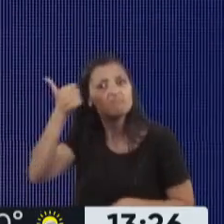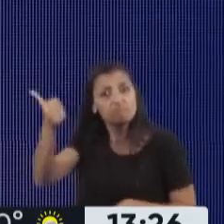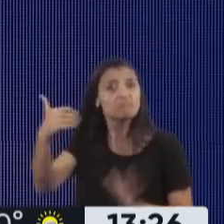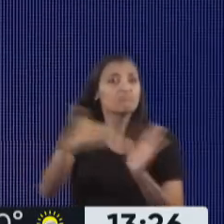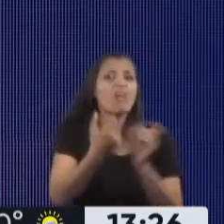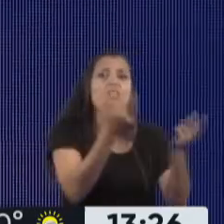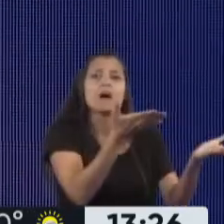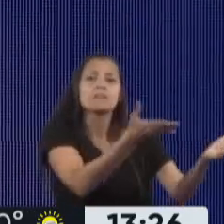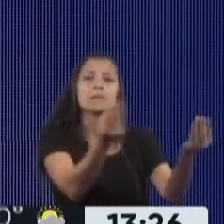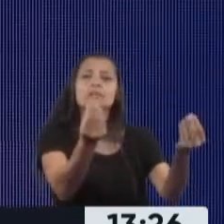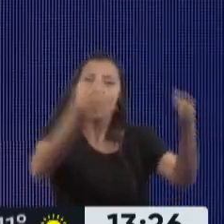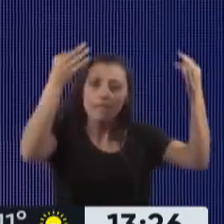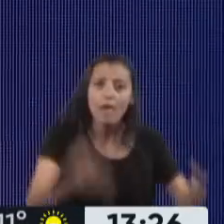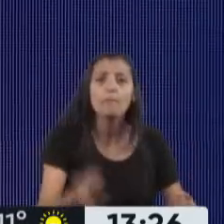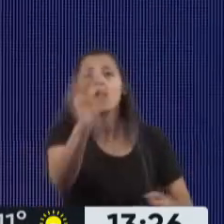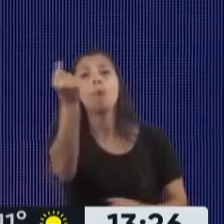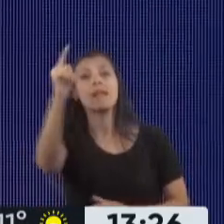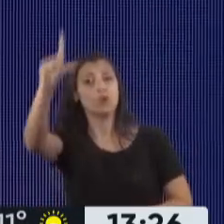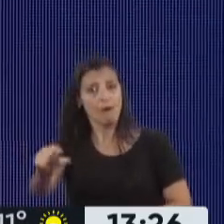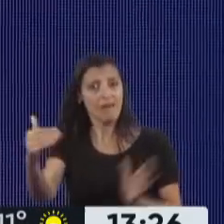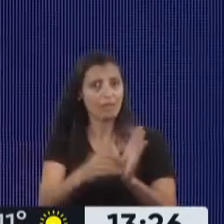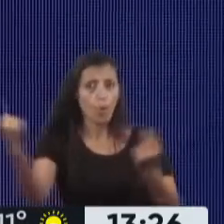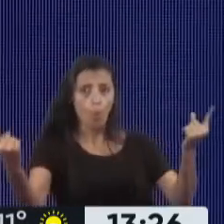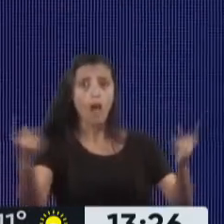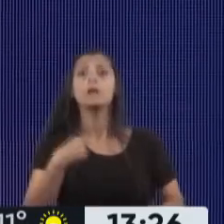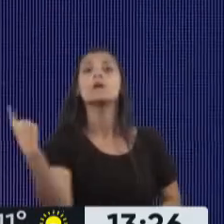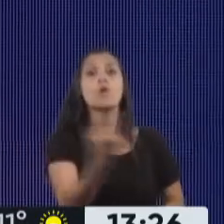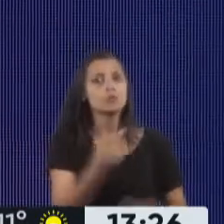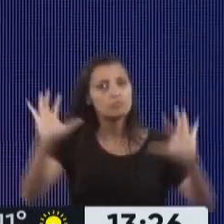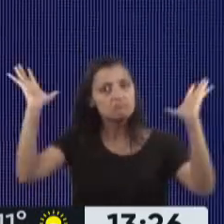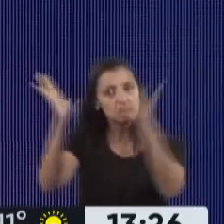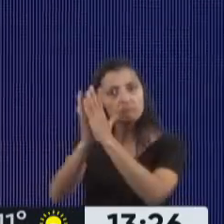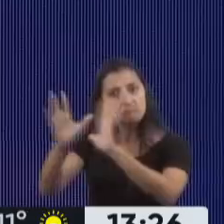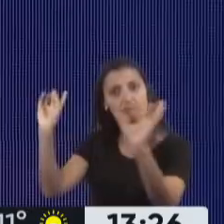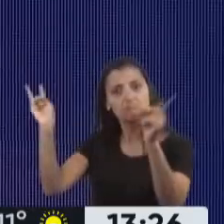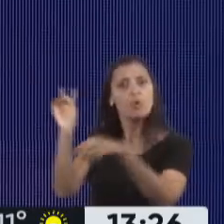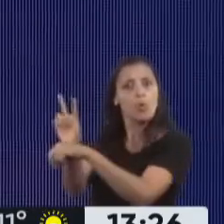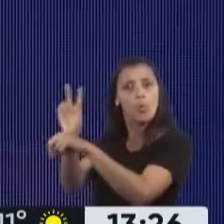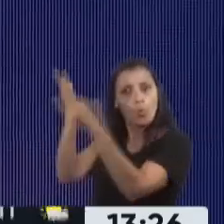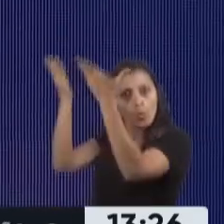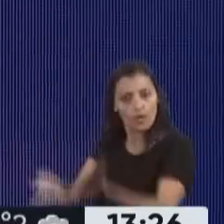un mejor precio. Por lo tanto, nosotros, lejos de perseguirlo, lo vamos a festejar, los vamos a aplaudir.